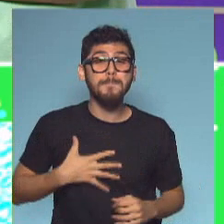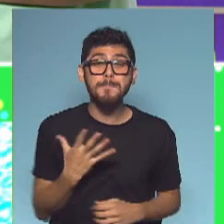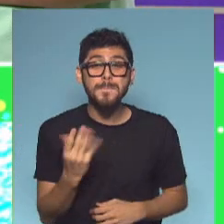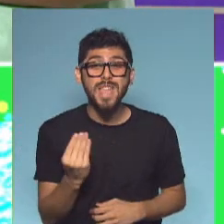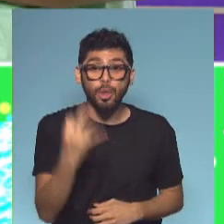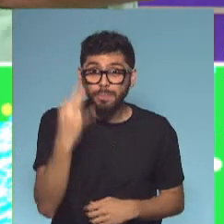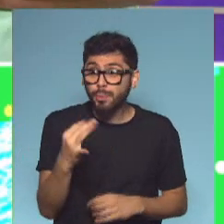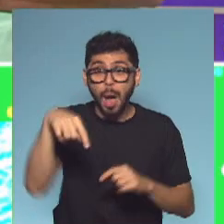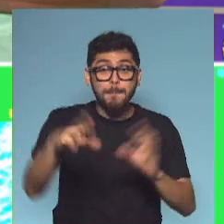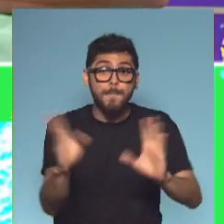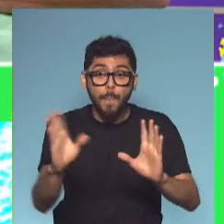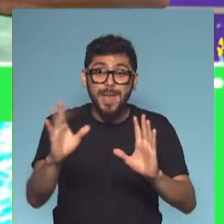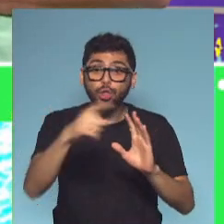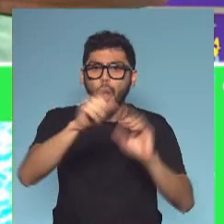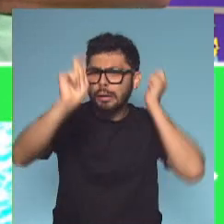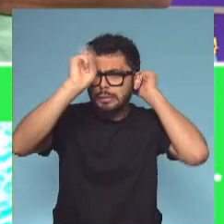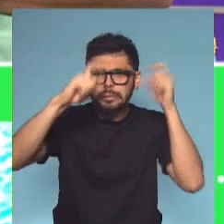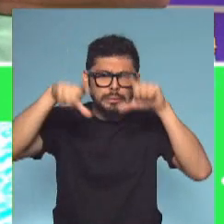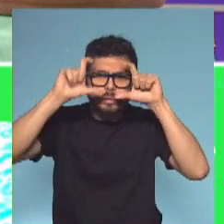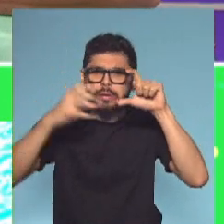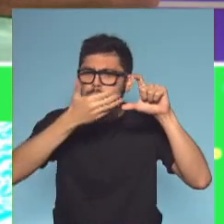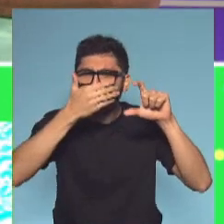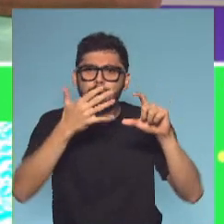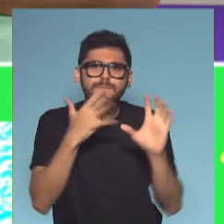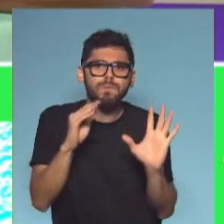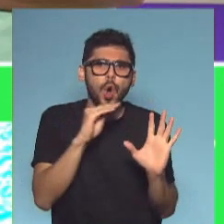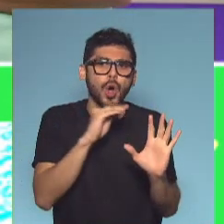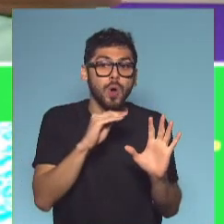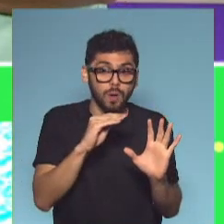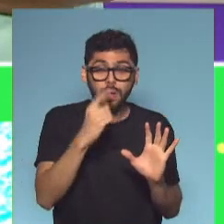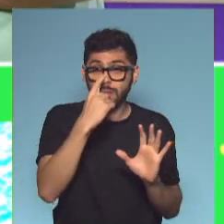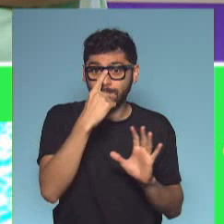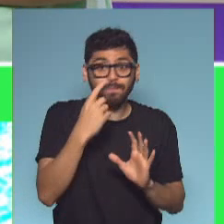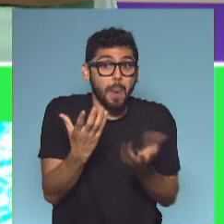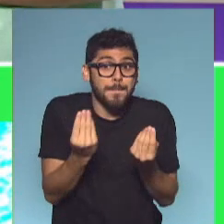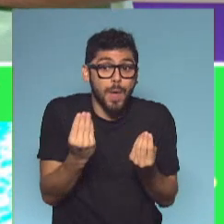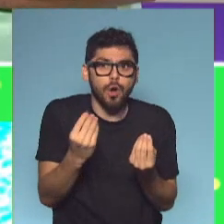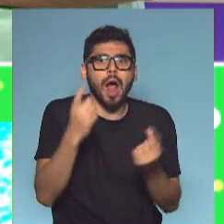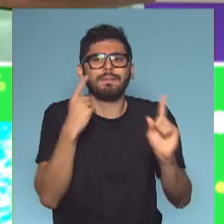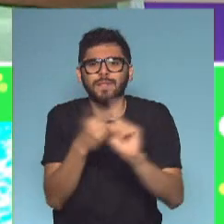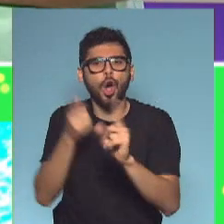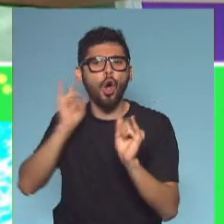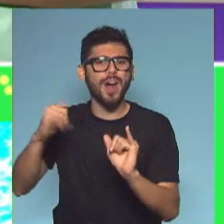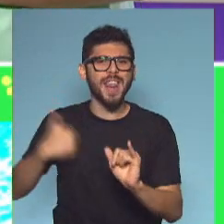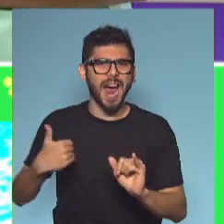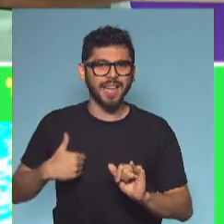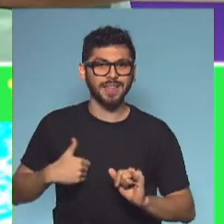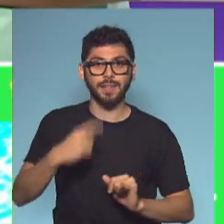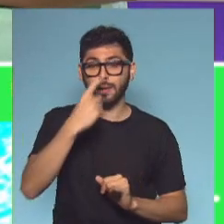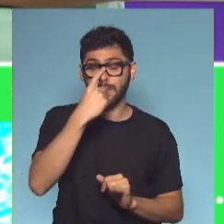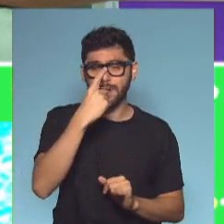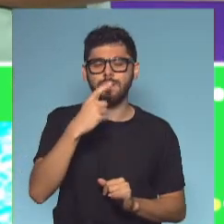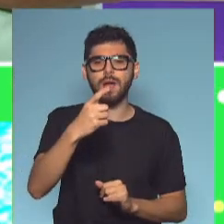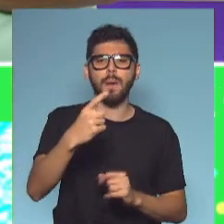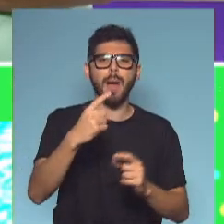están tapados en este momento. Y los estamos conectando con los jóvenes de nuestro país, de acá de la República Argentina. Ellos les están preguntando y vamos a